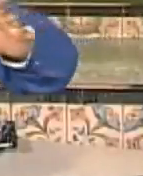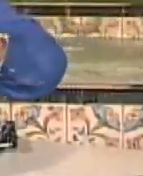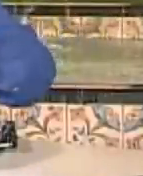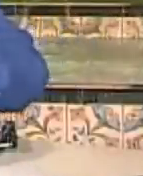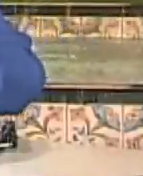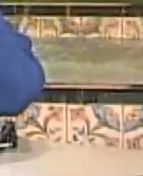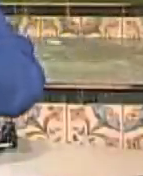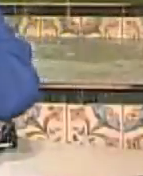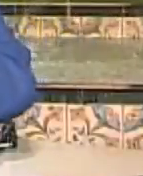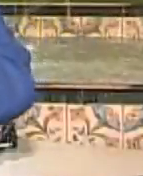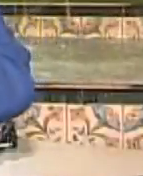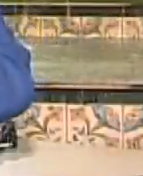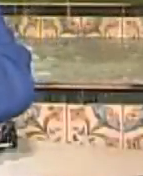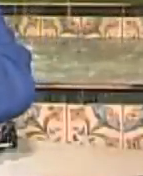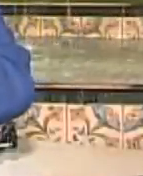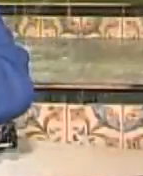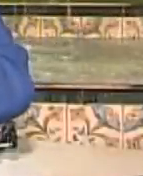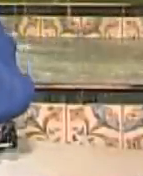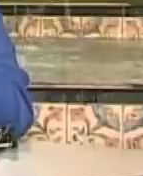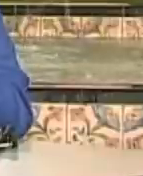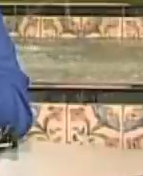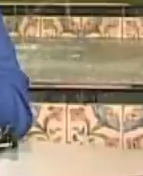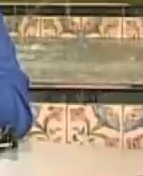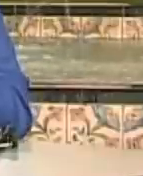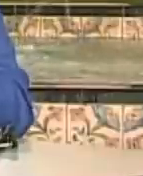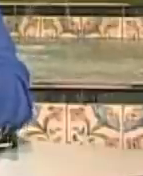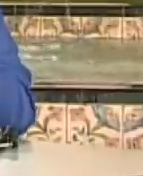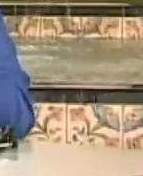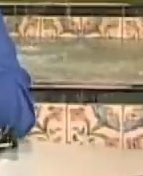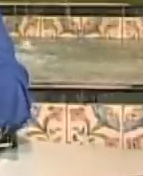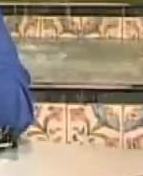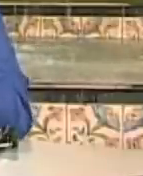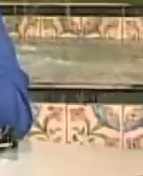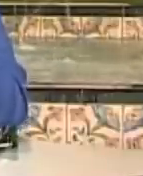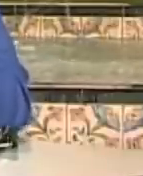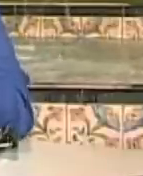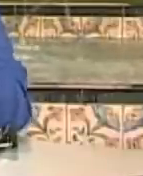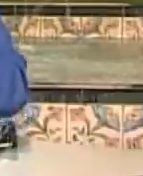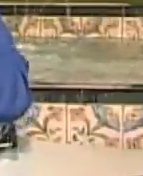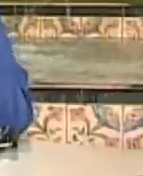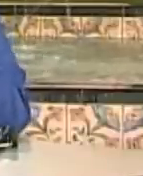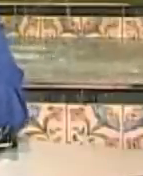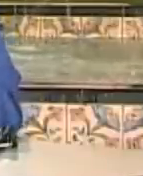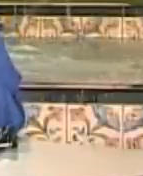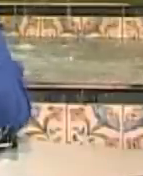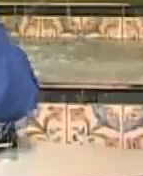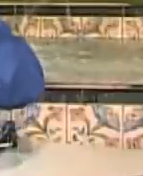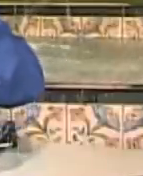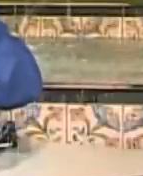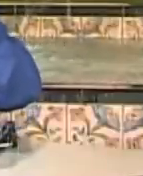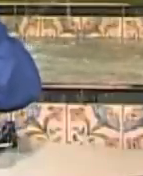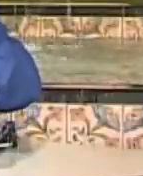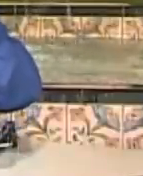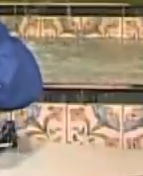lo que hizo el bloqueo fue acelerar y del estado rentista petrolero dependiente